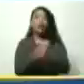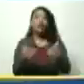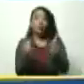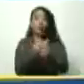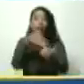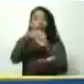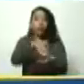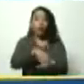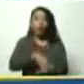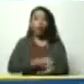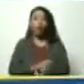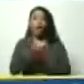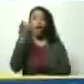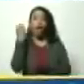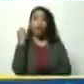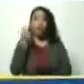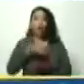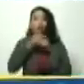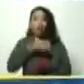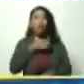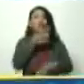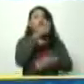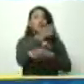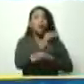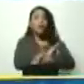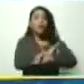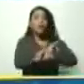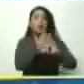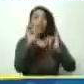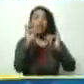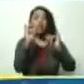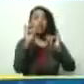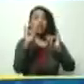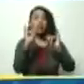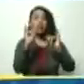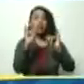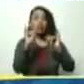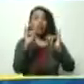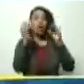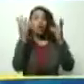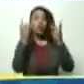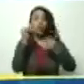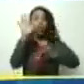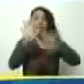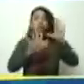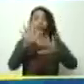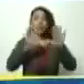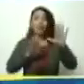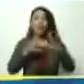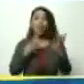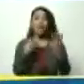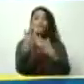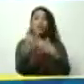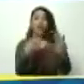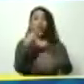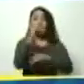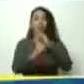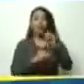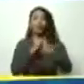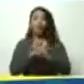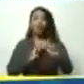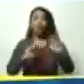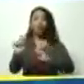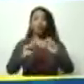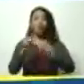ayer en la tarde fuimos a la clausura de la edición número 15 de la Feria Internacional del